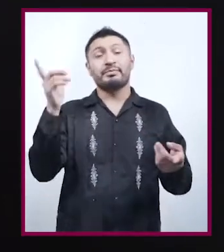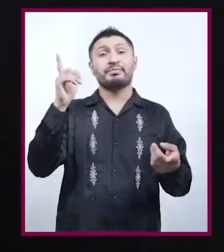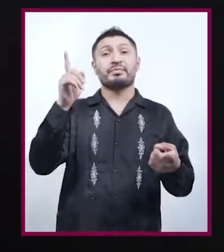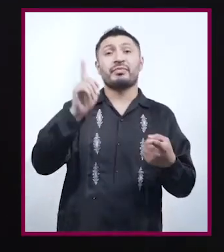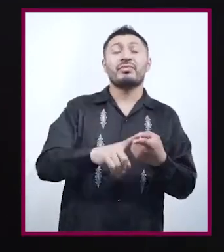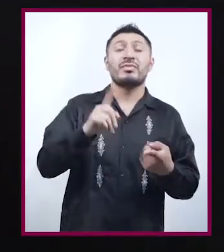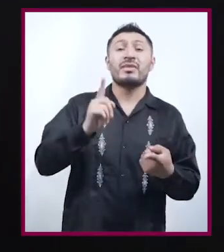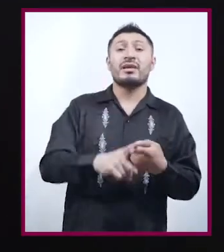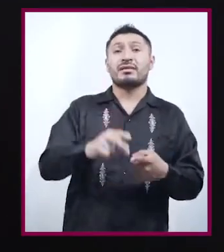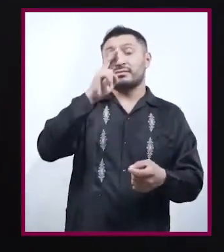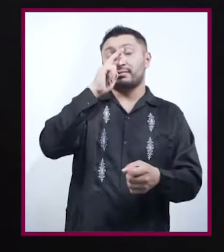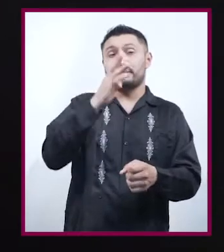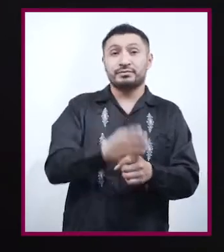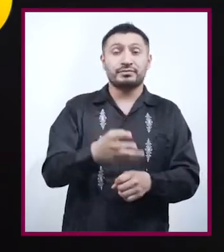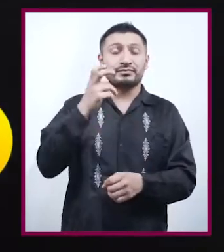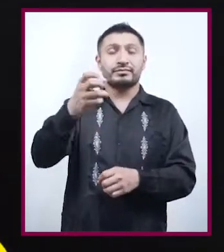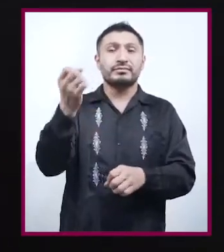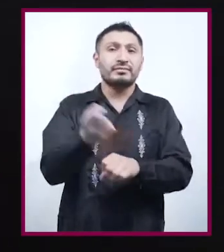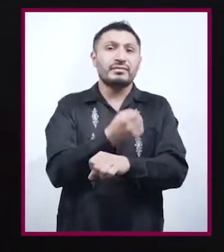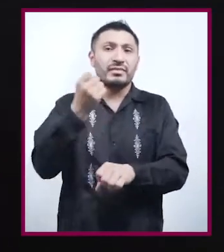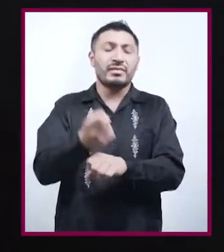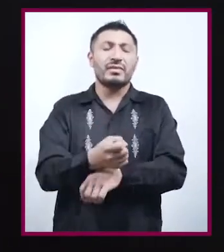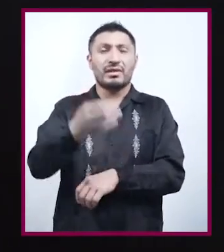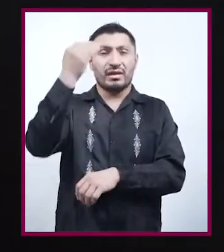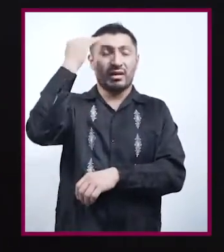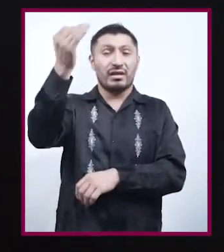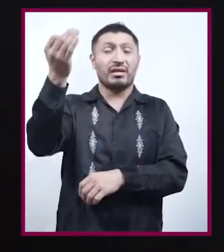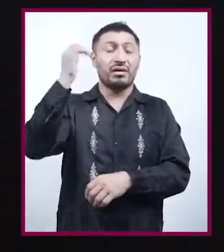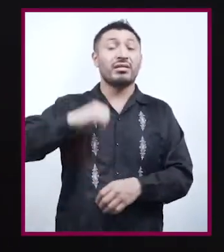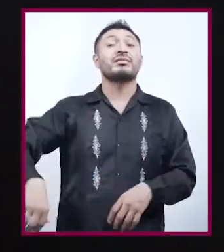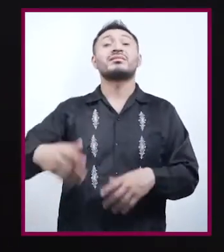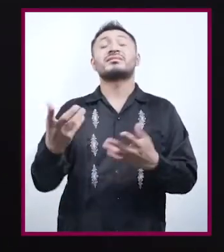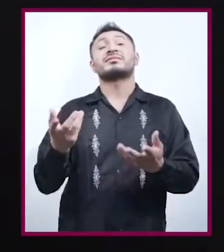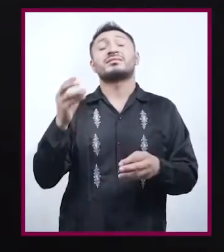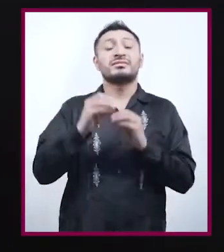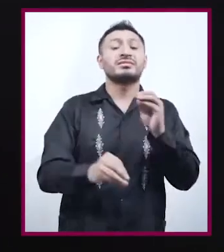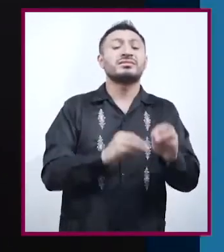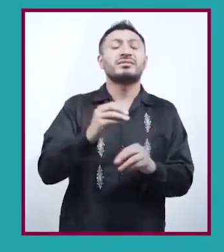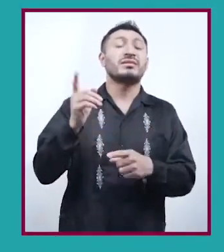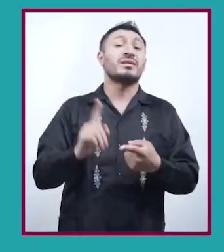eso, ¿quién se encargaba de confeccionar el calzado de la Edad Media?